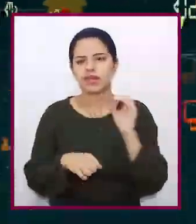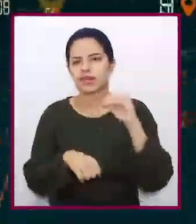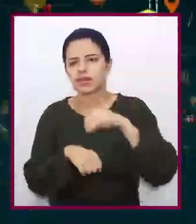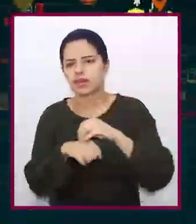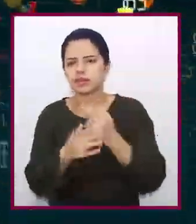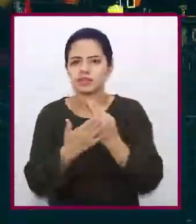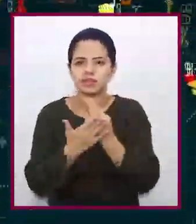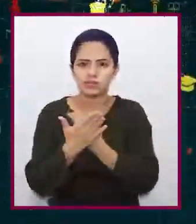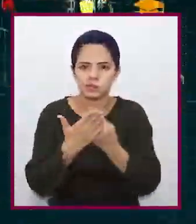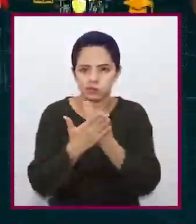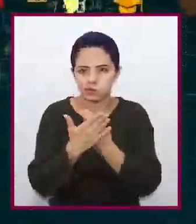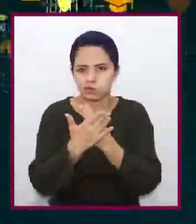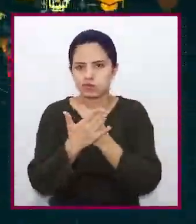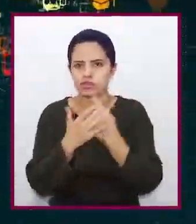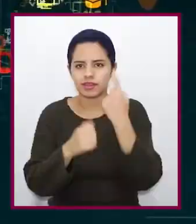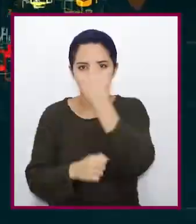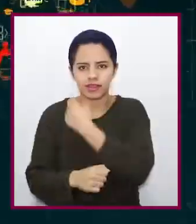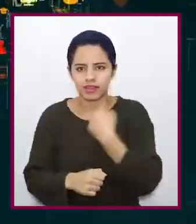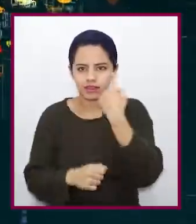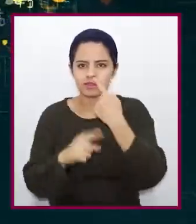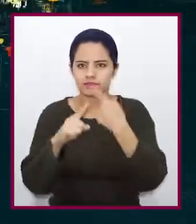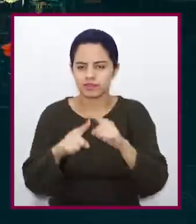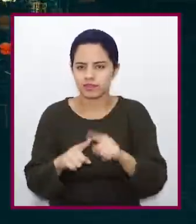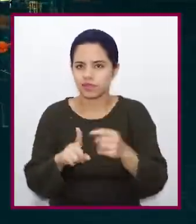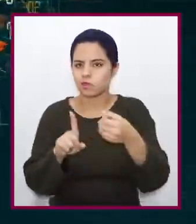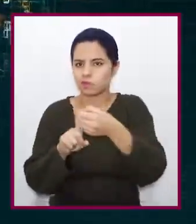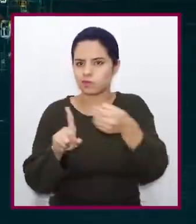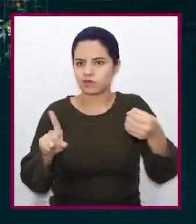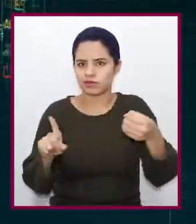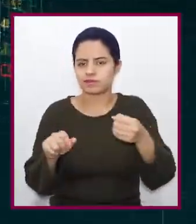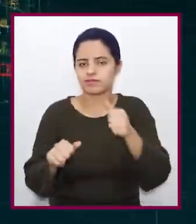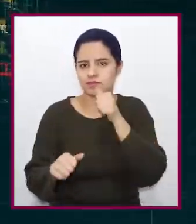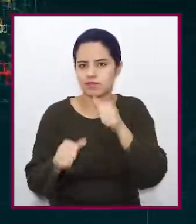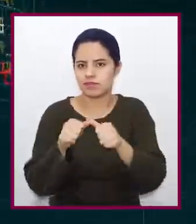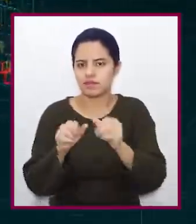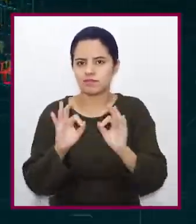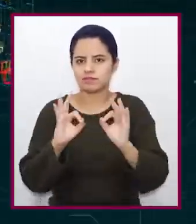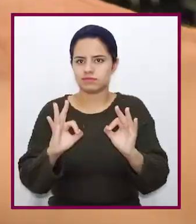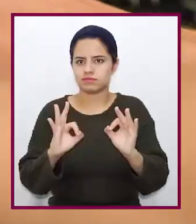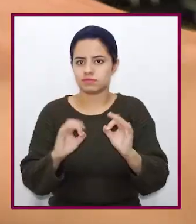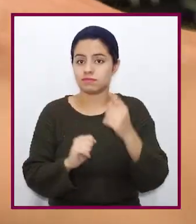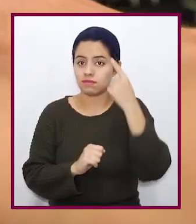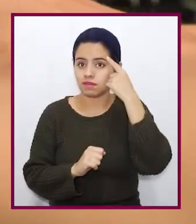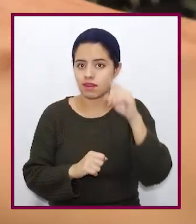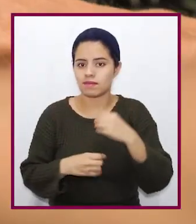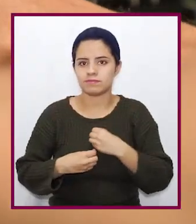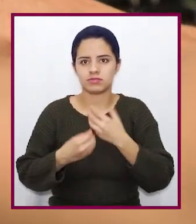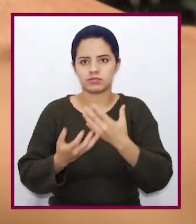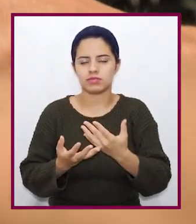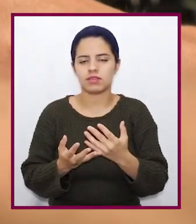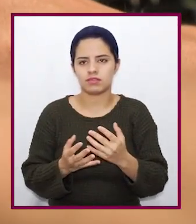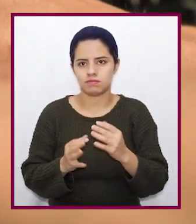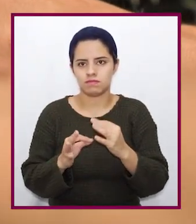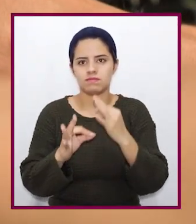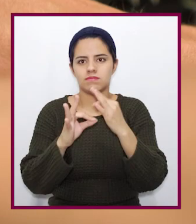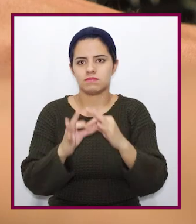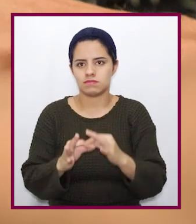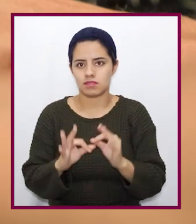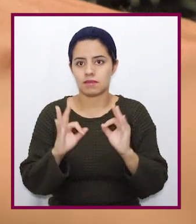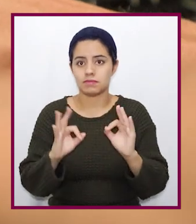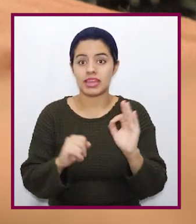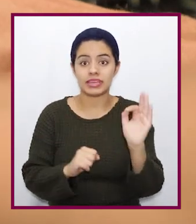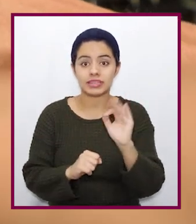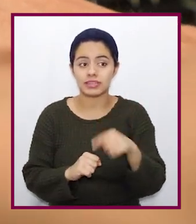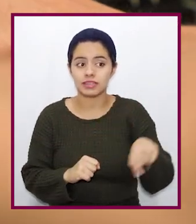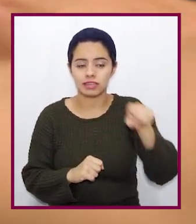símbolos, imágenes adjuntas, buena ortografía y puntuación para expresarte correctamente y evitar malos